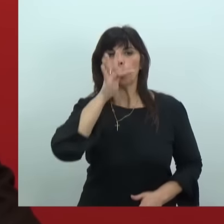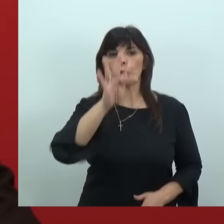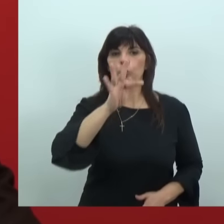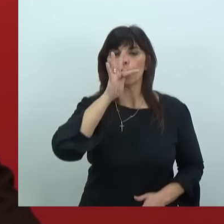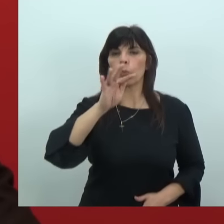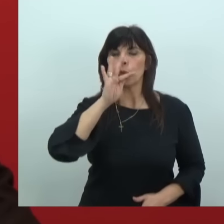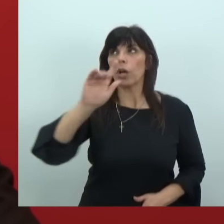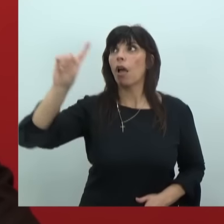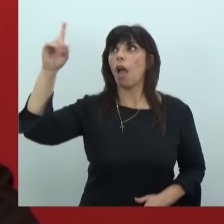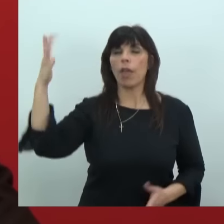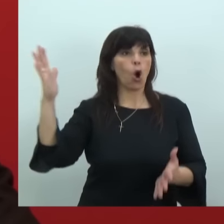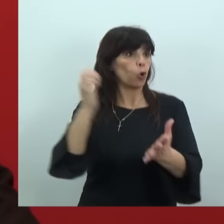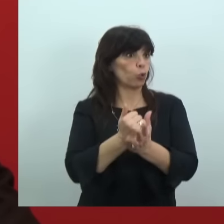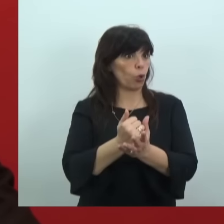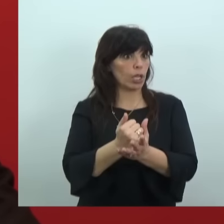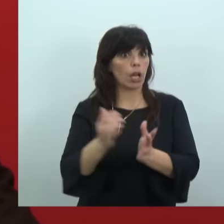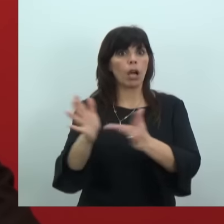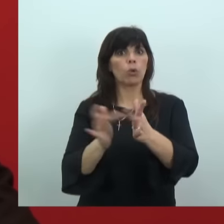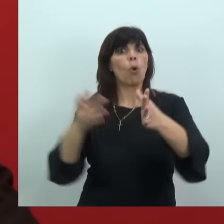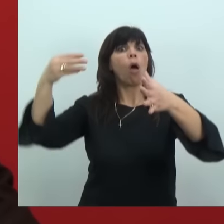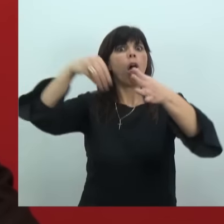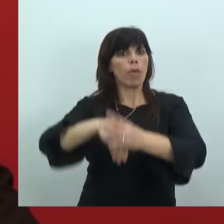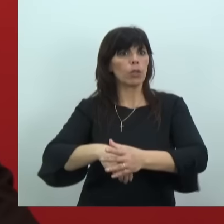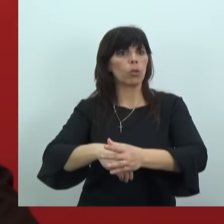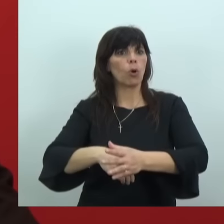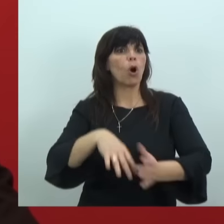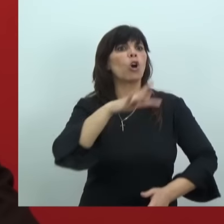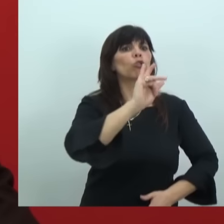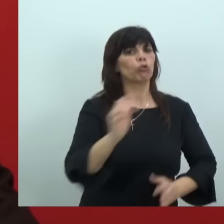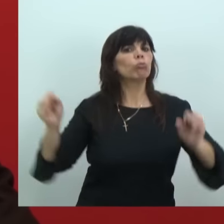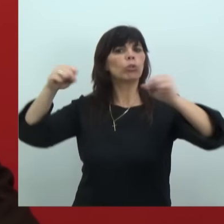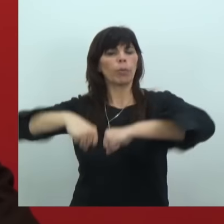de Dios en Cristo Jesús son sí y a través de Él, amén.